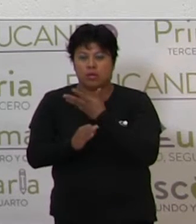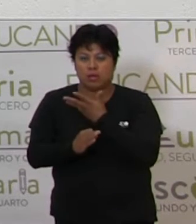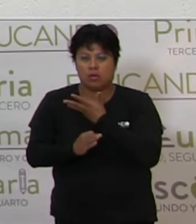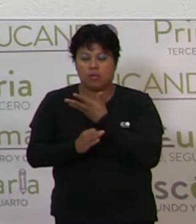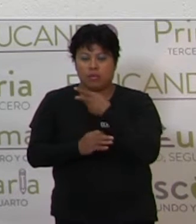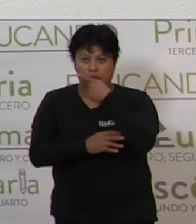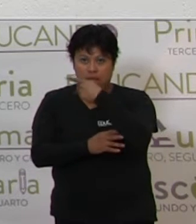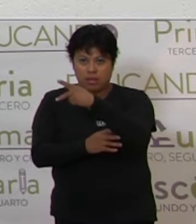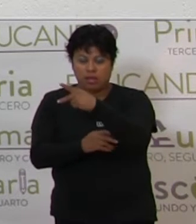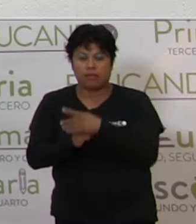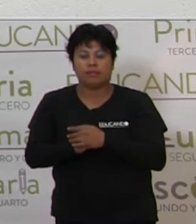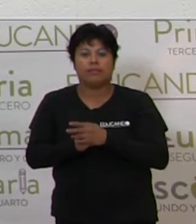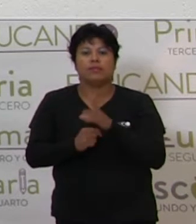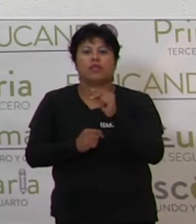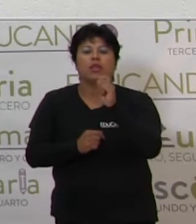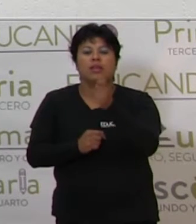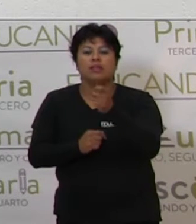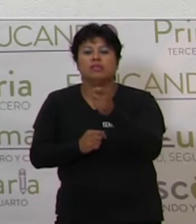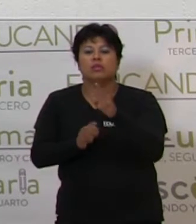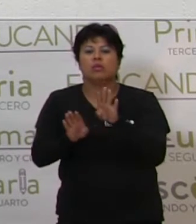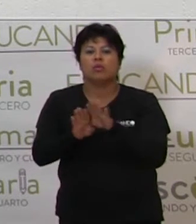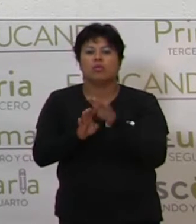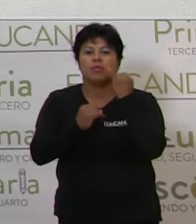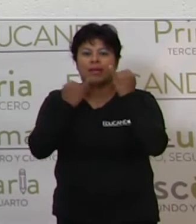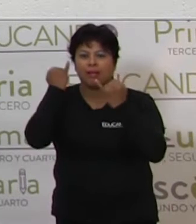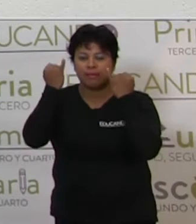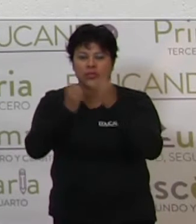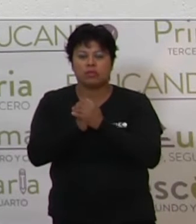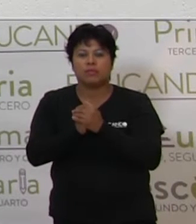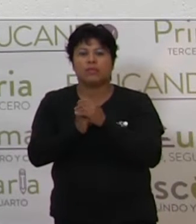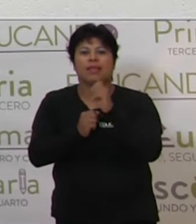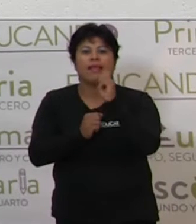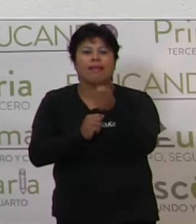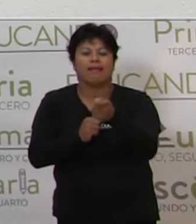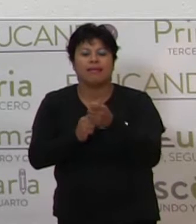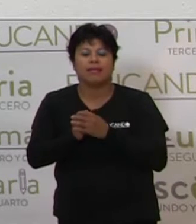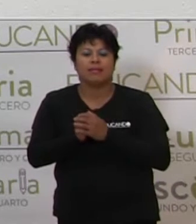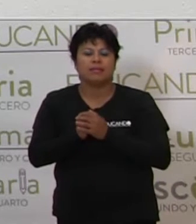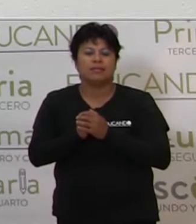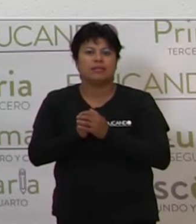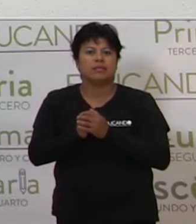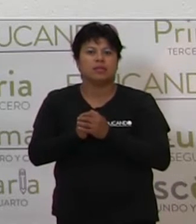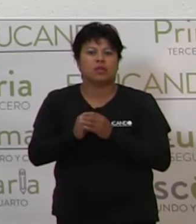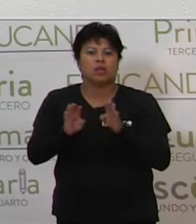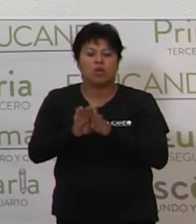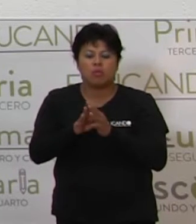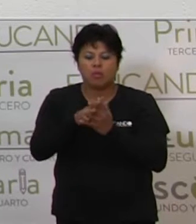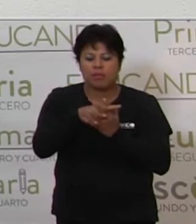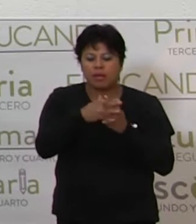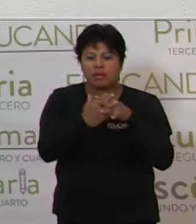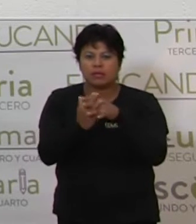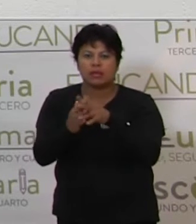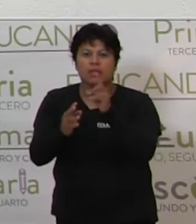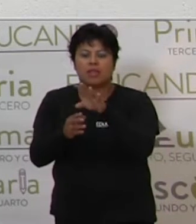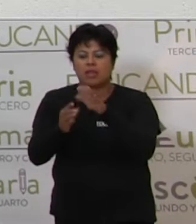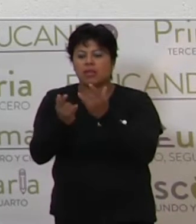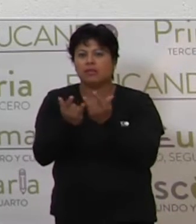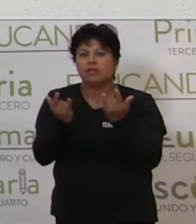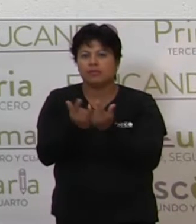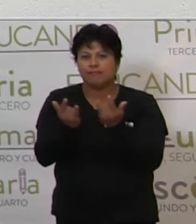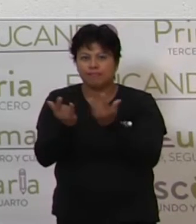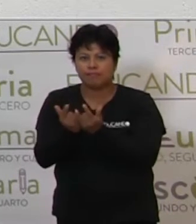de ella no es una ficción. Es una mezcla de